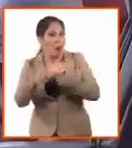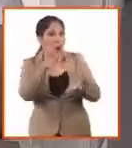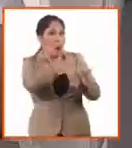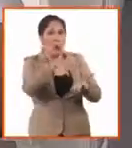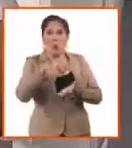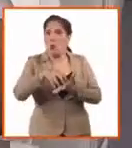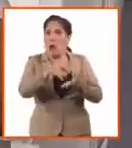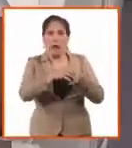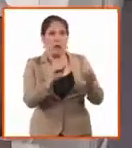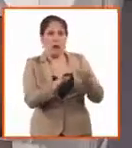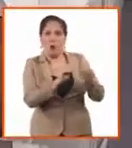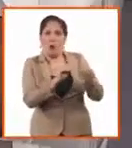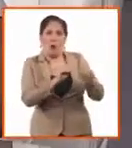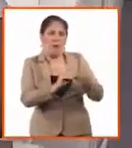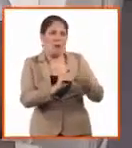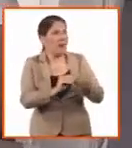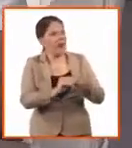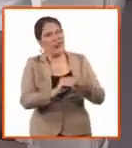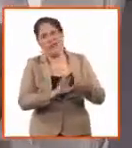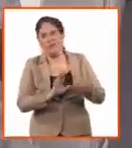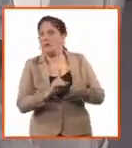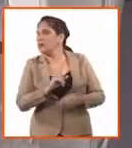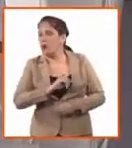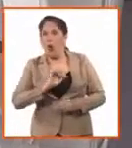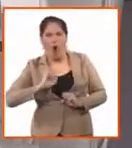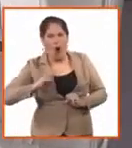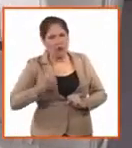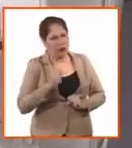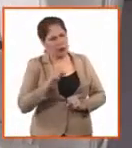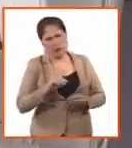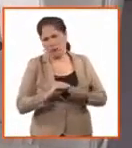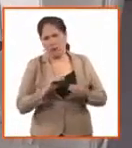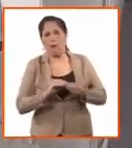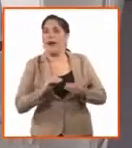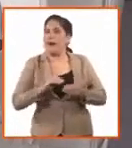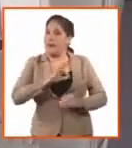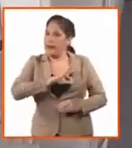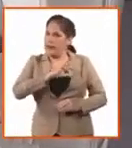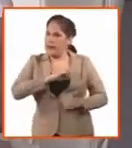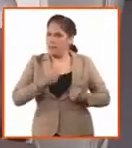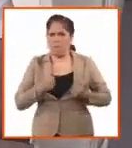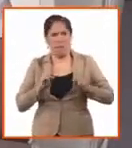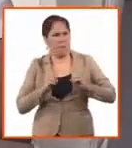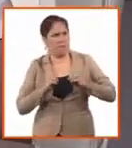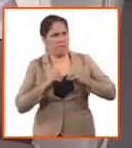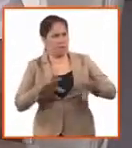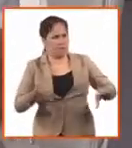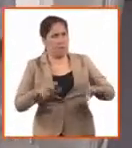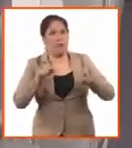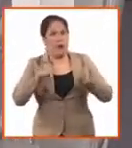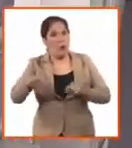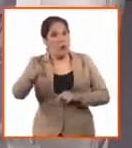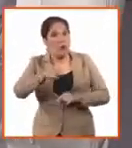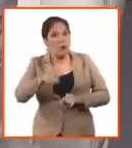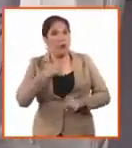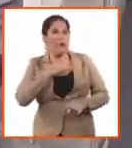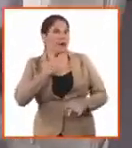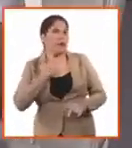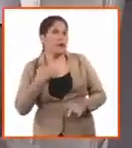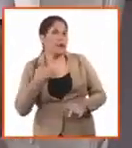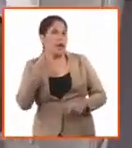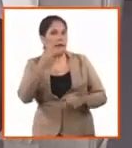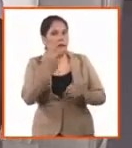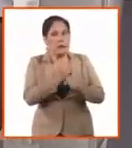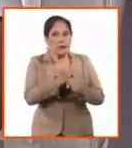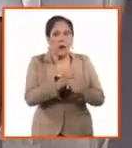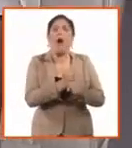algo se siente participante yo creo que hay hay en esa ecuación falta un incentivo que es el incentivo político o sea está el incentivo